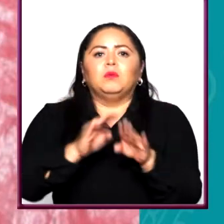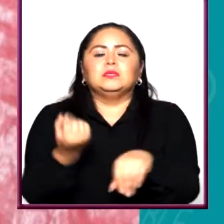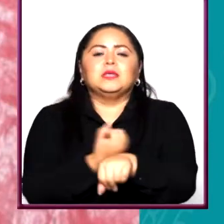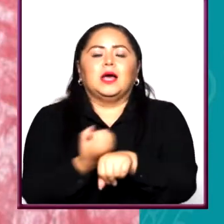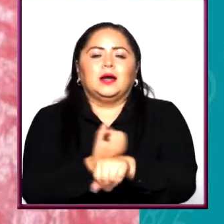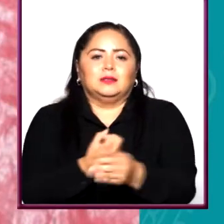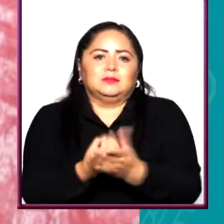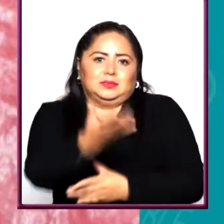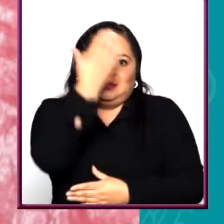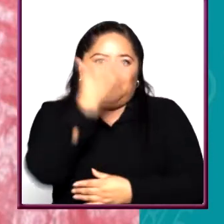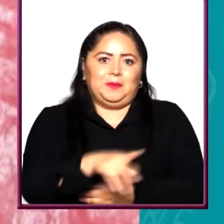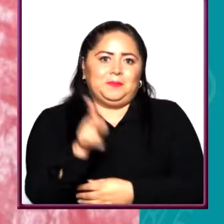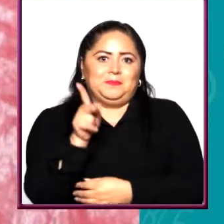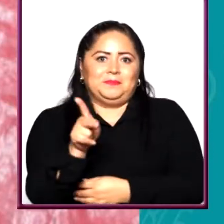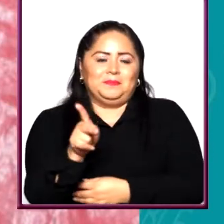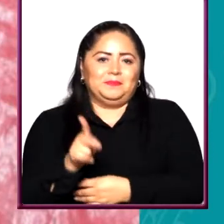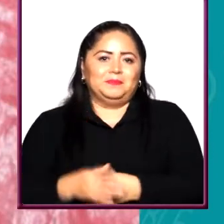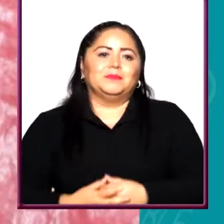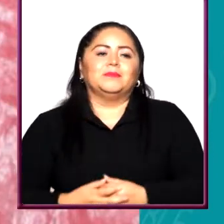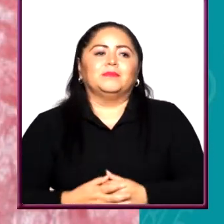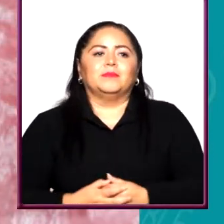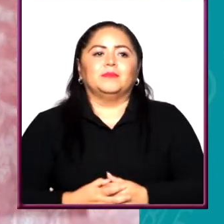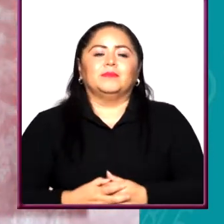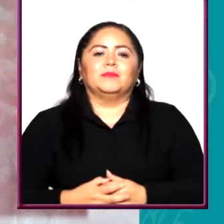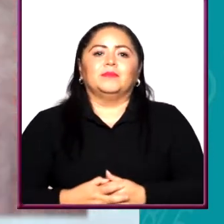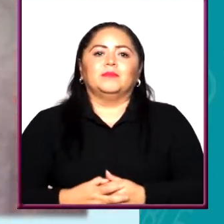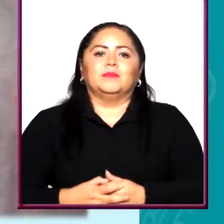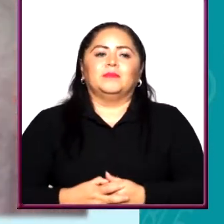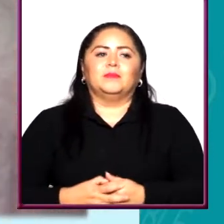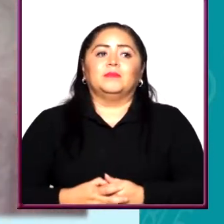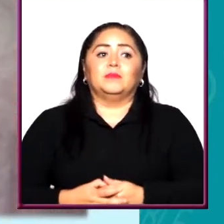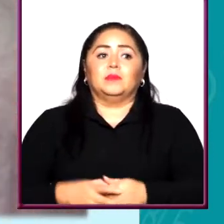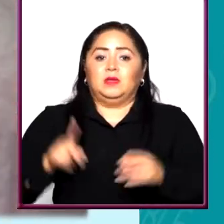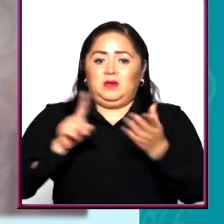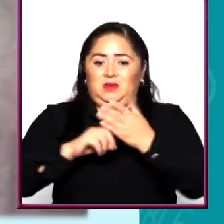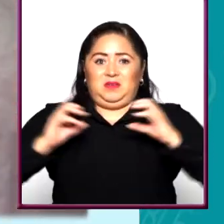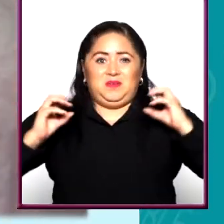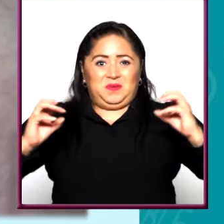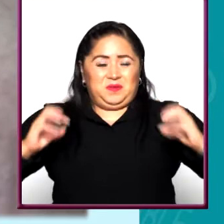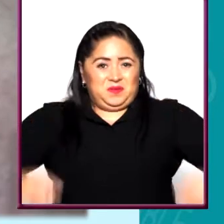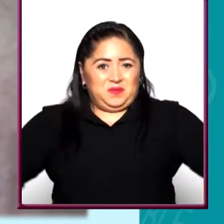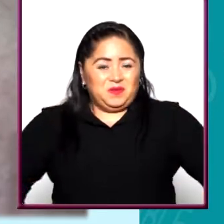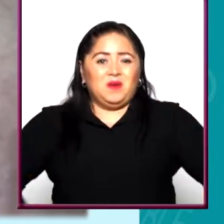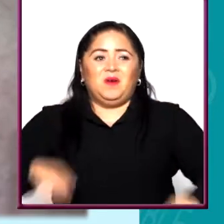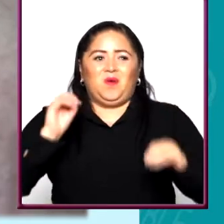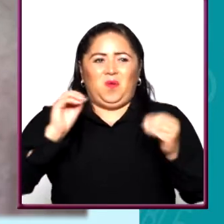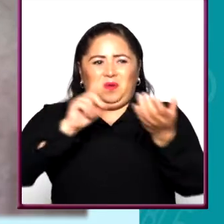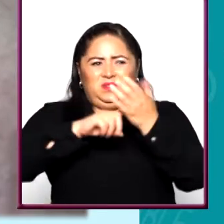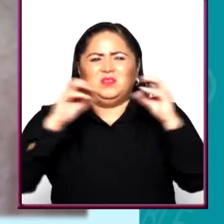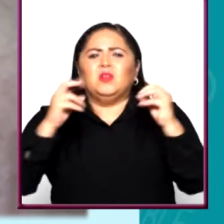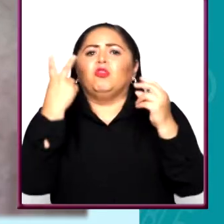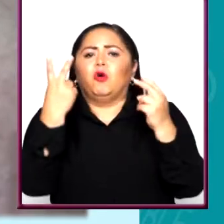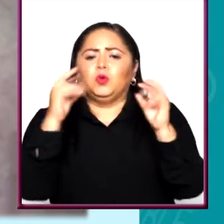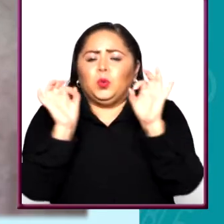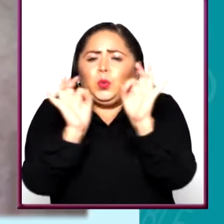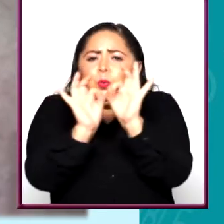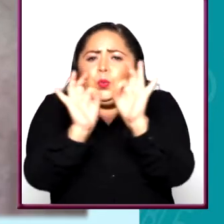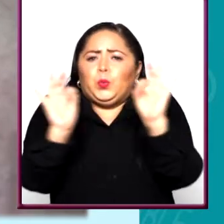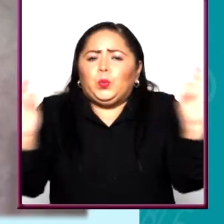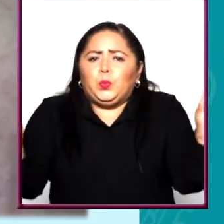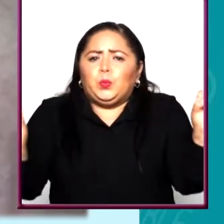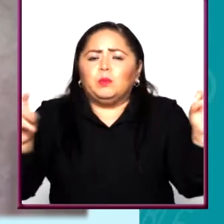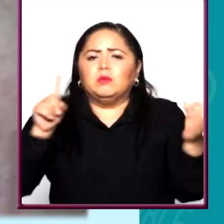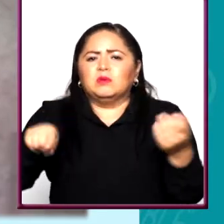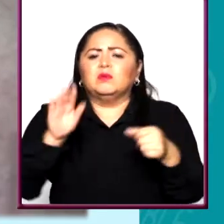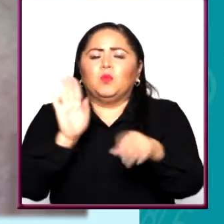y da lugar al sangrado que reconocemos como menstruación. Las trompas de Falopio o uterinas son dos